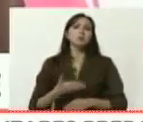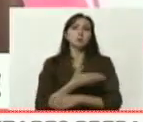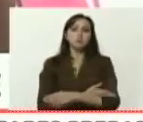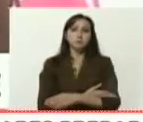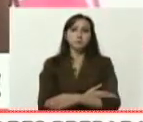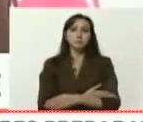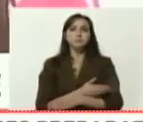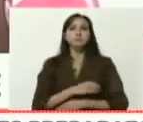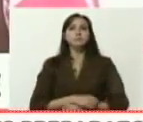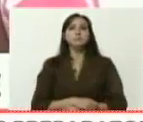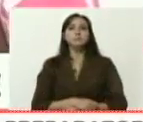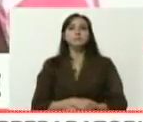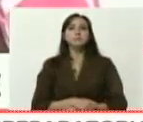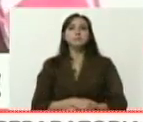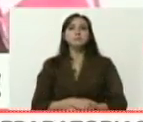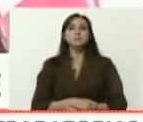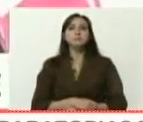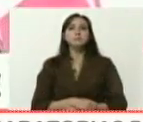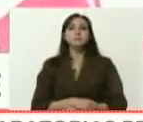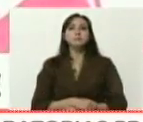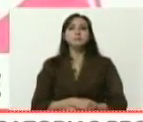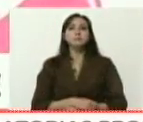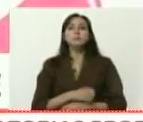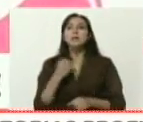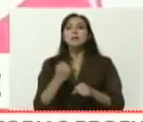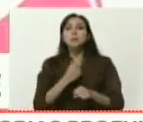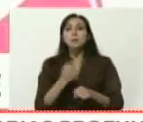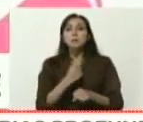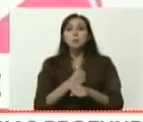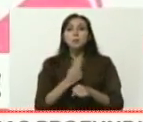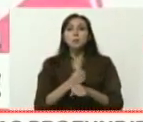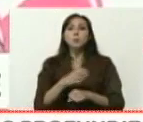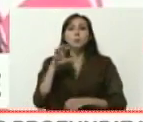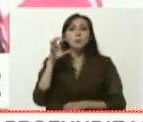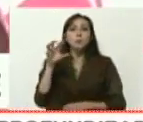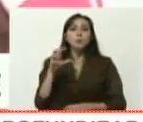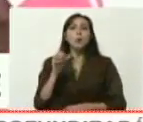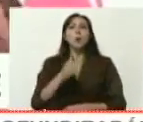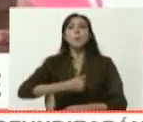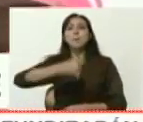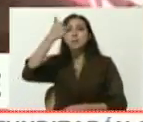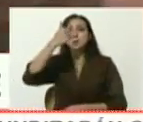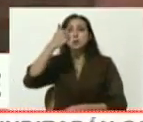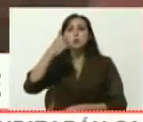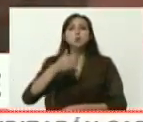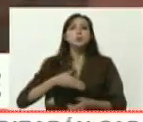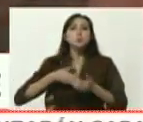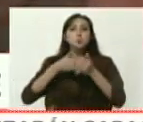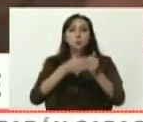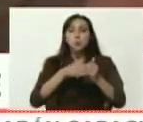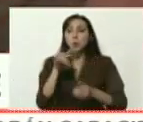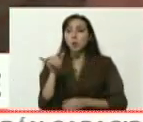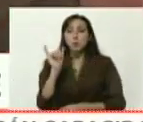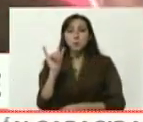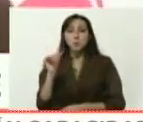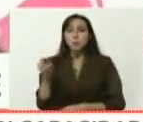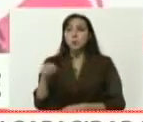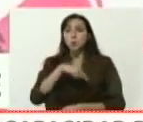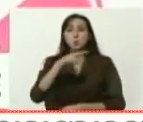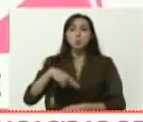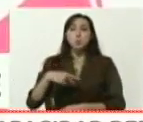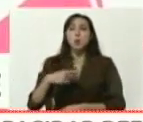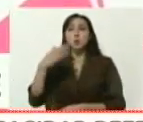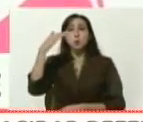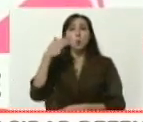la parte operativa de la jefatura del Estado Mayor de nuestra comandancia en jefe, porque él sigue siendo nuestro jefe de